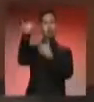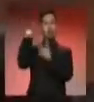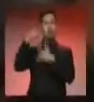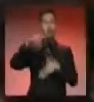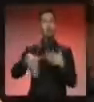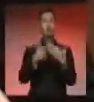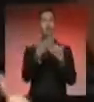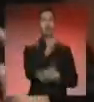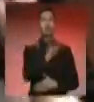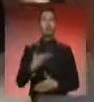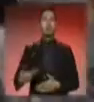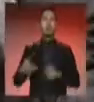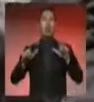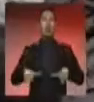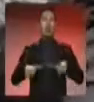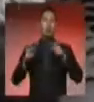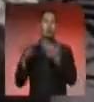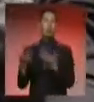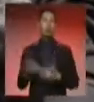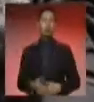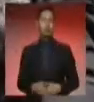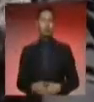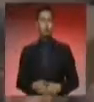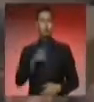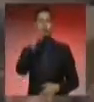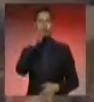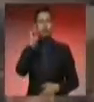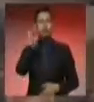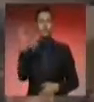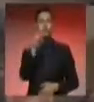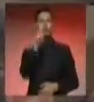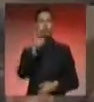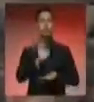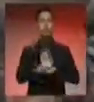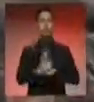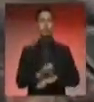nuevo presidente de la República, Lenín Moreno, que ocurrió en otra cama con la mejor política del país.